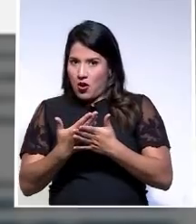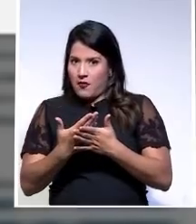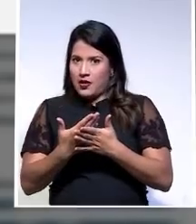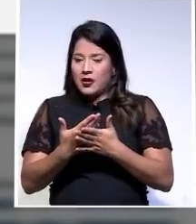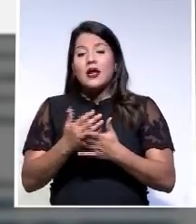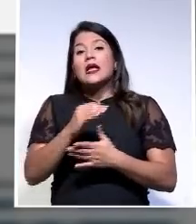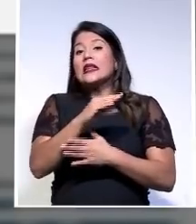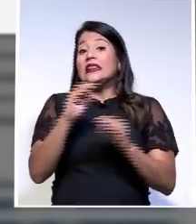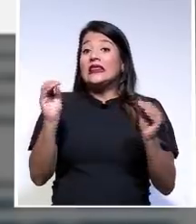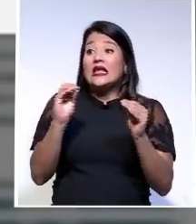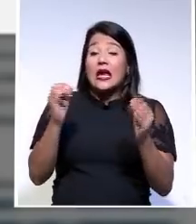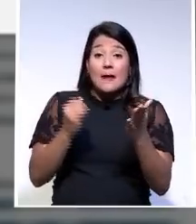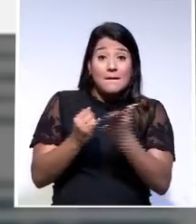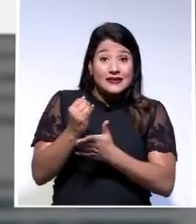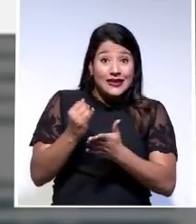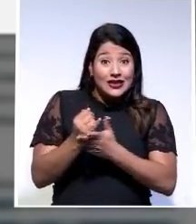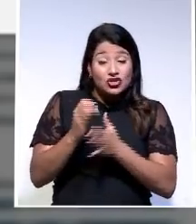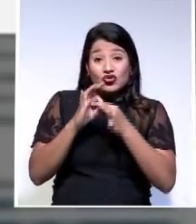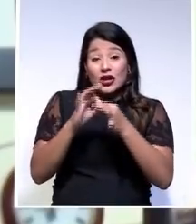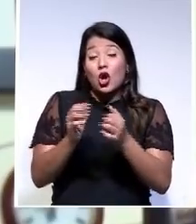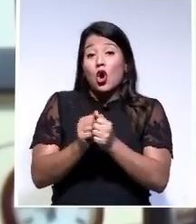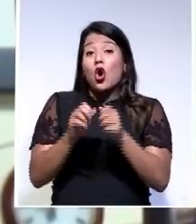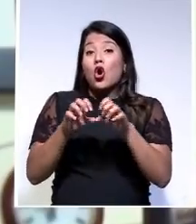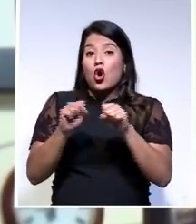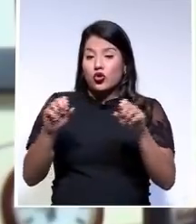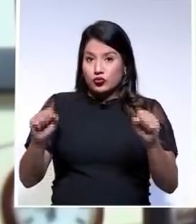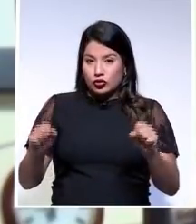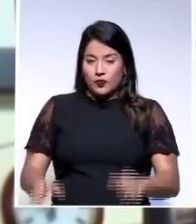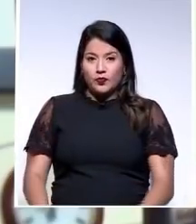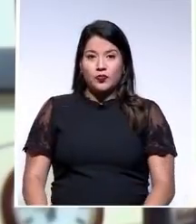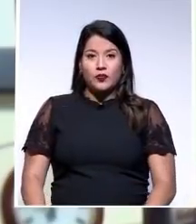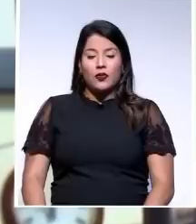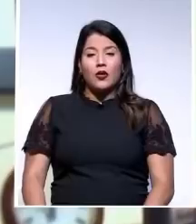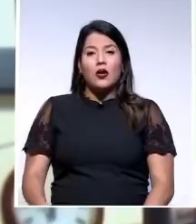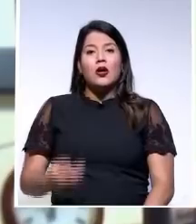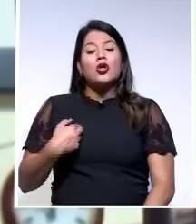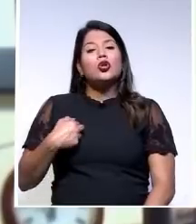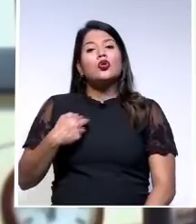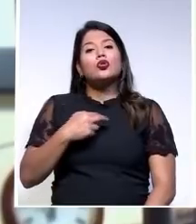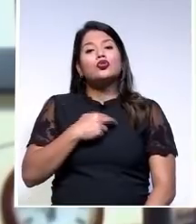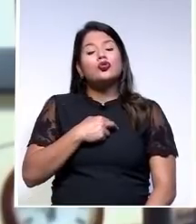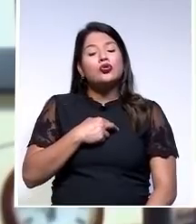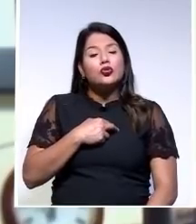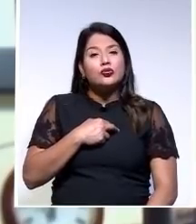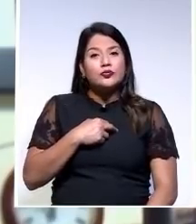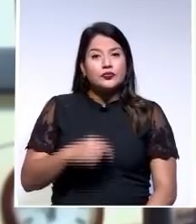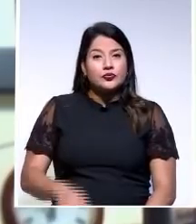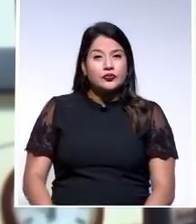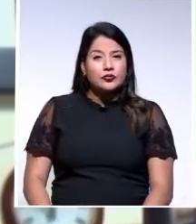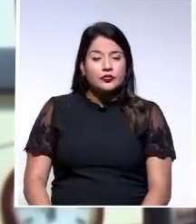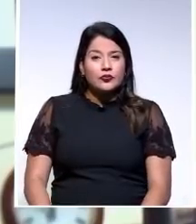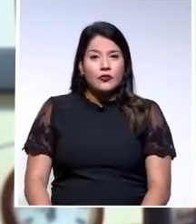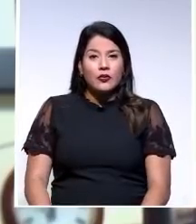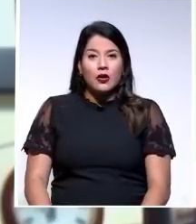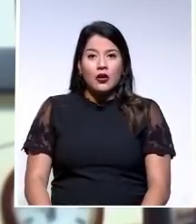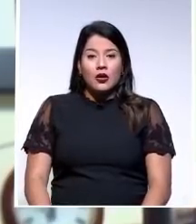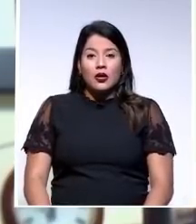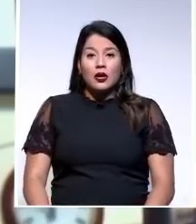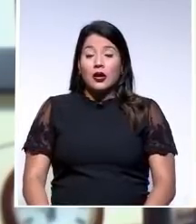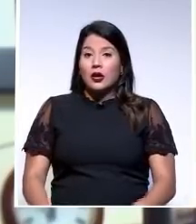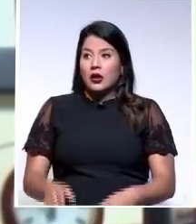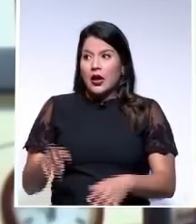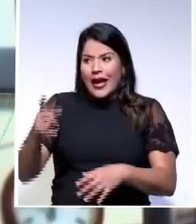en investigaciones por casos de corrupción. Se elaboró entre varios fiscales adjuntos de amplia trayectoria, haciendo ver